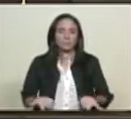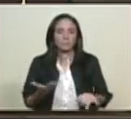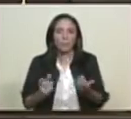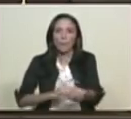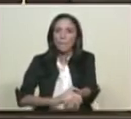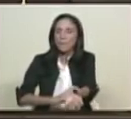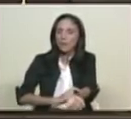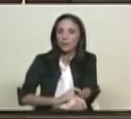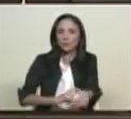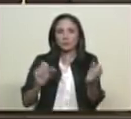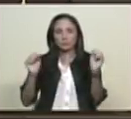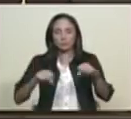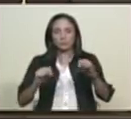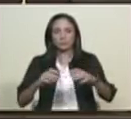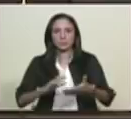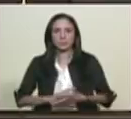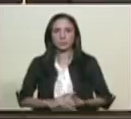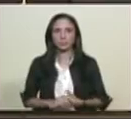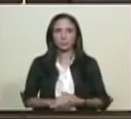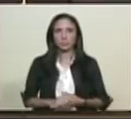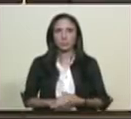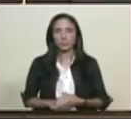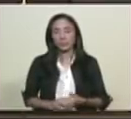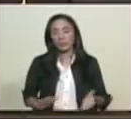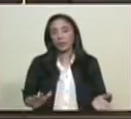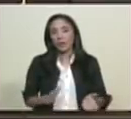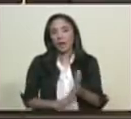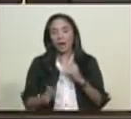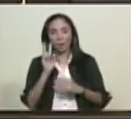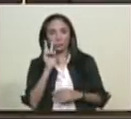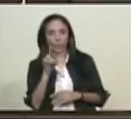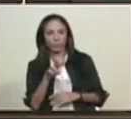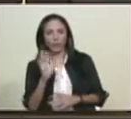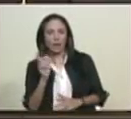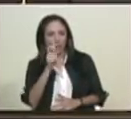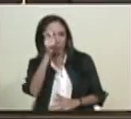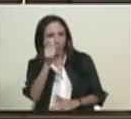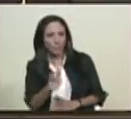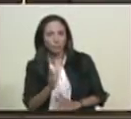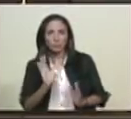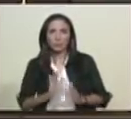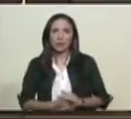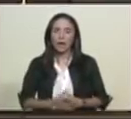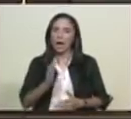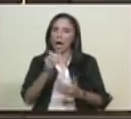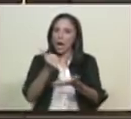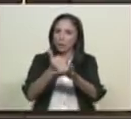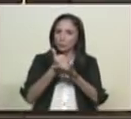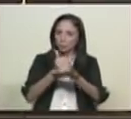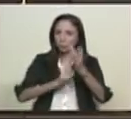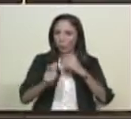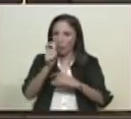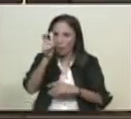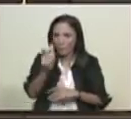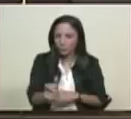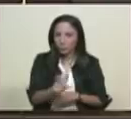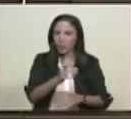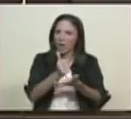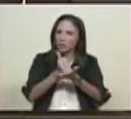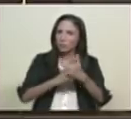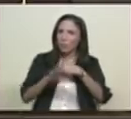O cuando uno ve a alguien que en alguna etapa de su vida aportó a la sociedad,